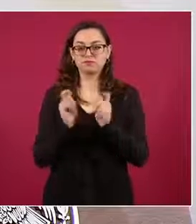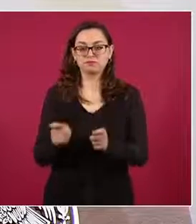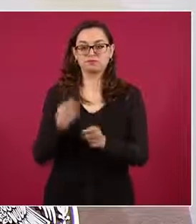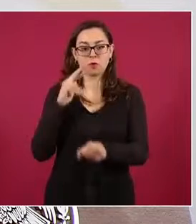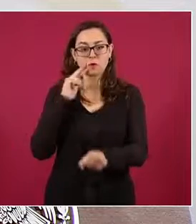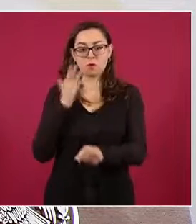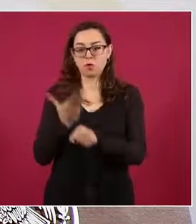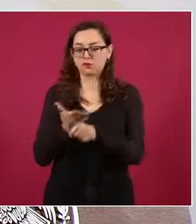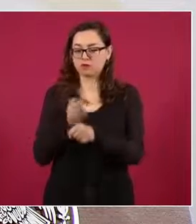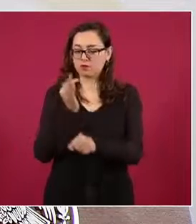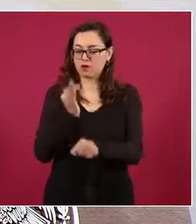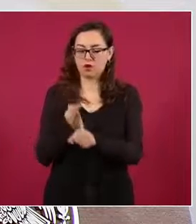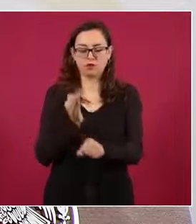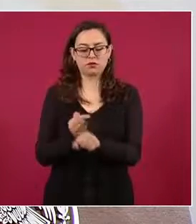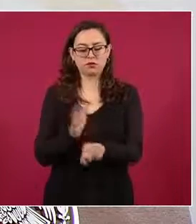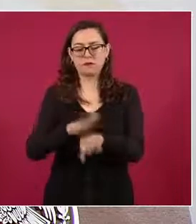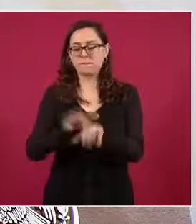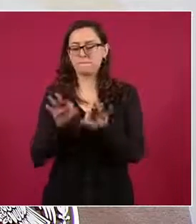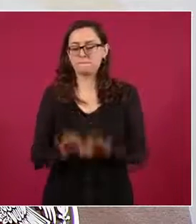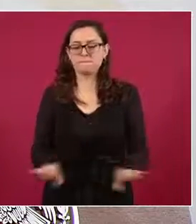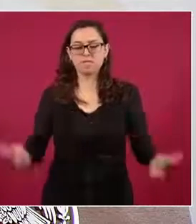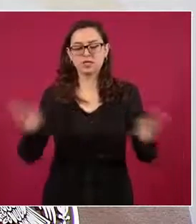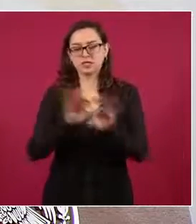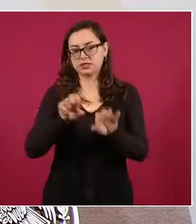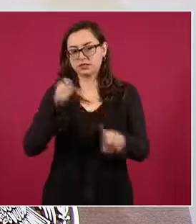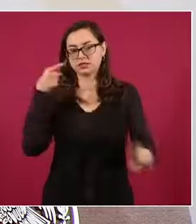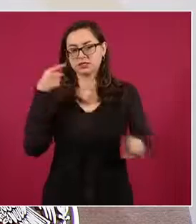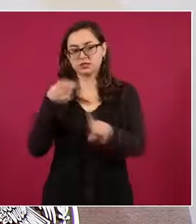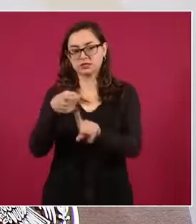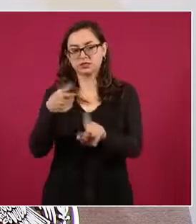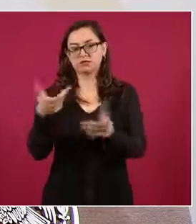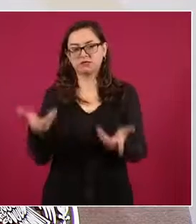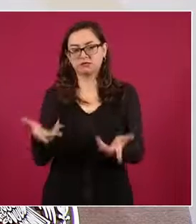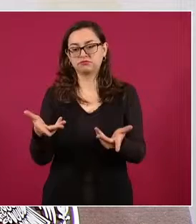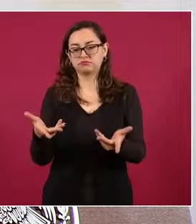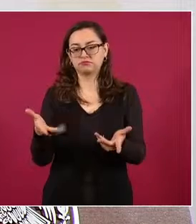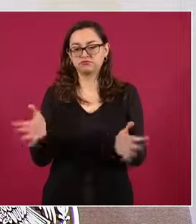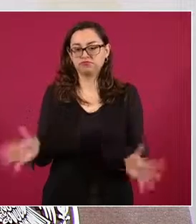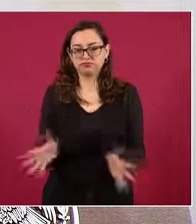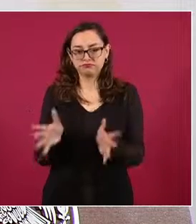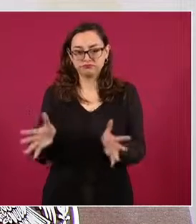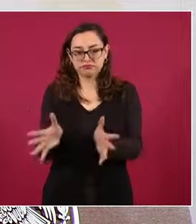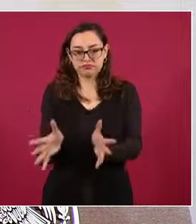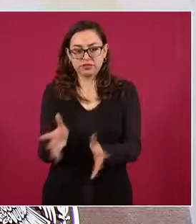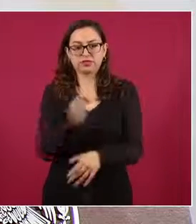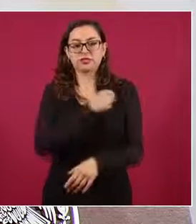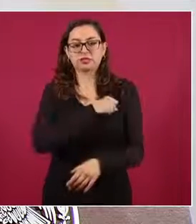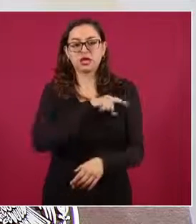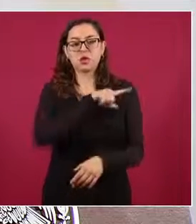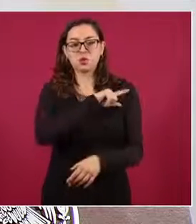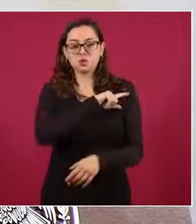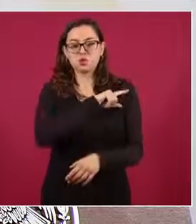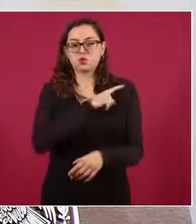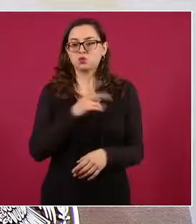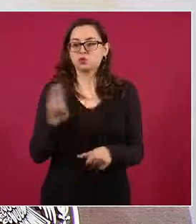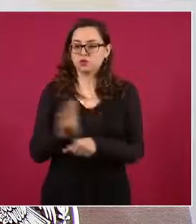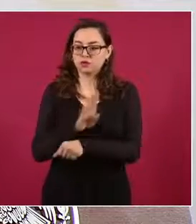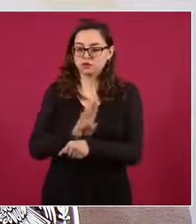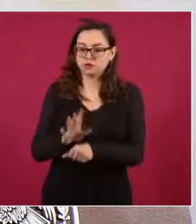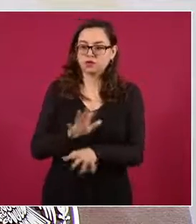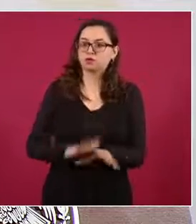se tiene hoy en el sector salud sobre la salud, sobre precisamente la salud para el